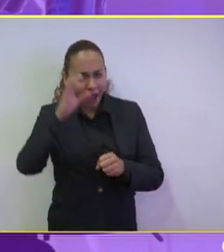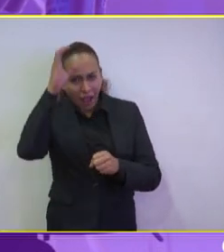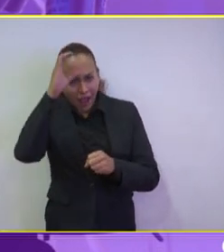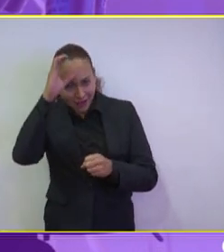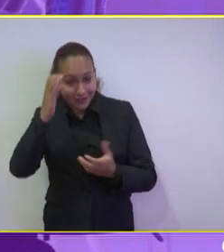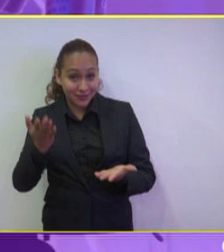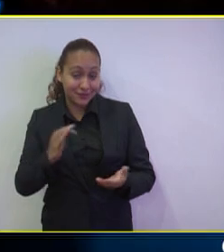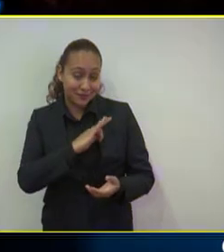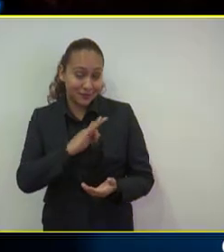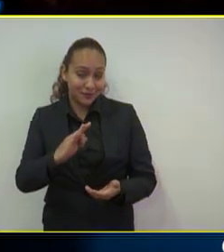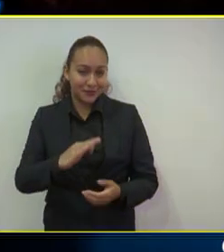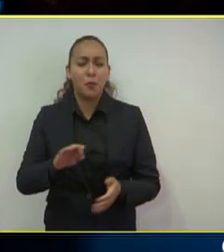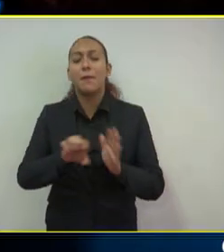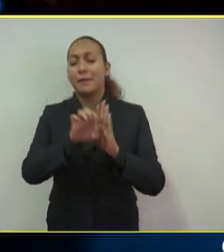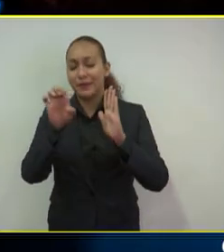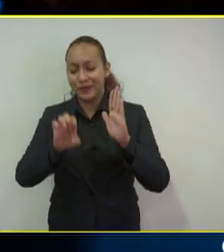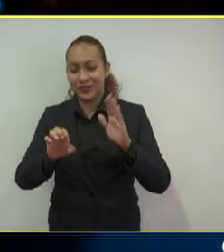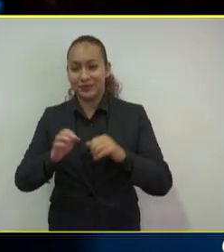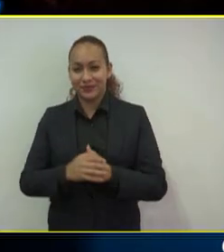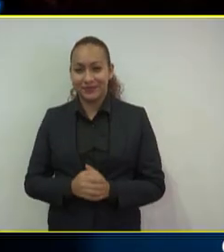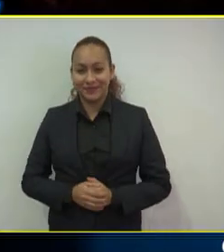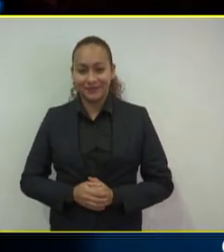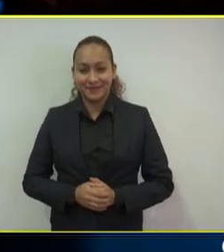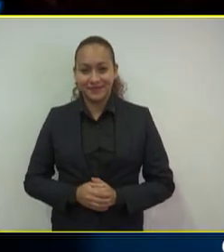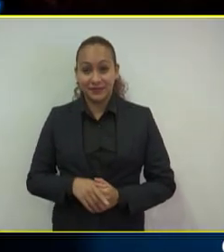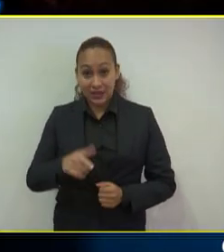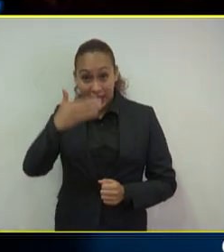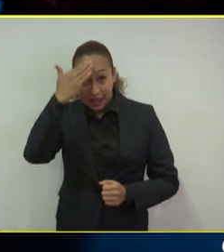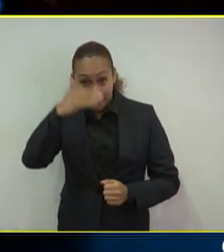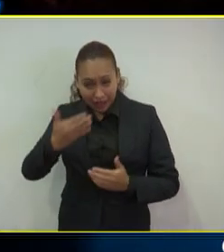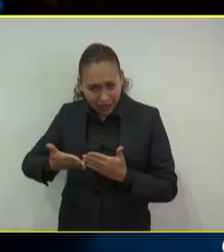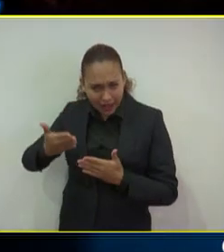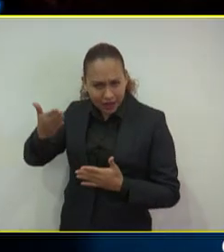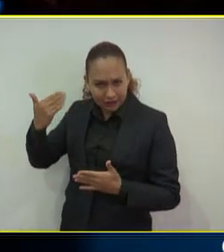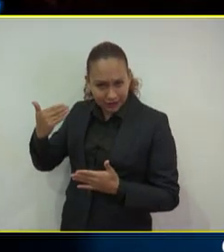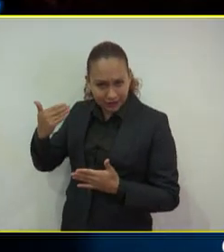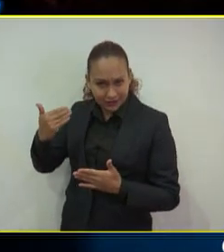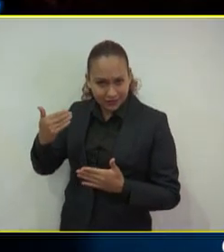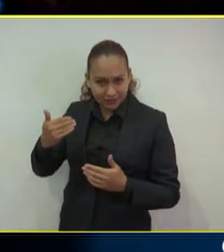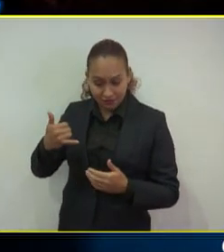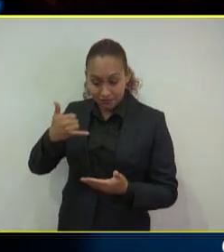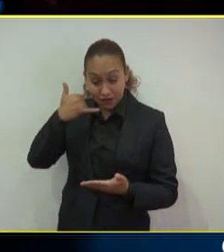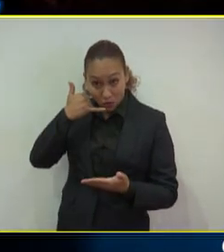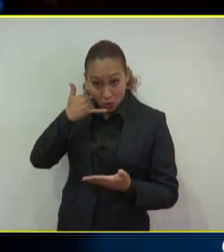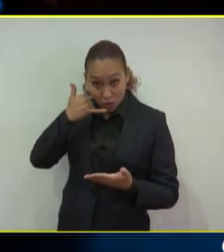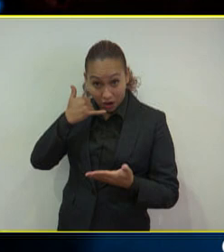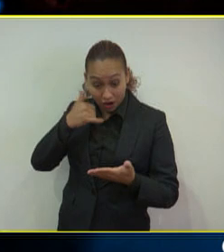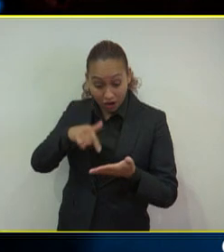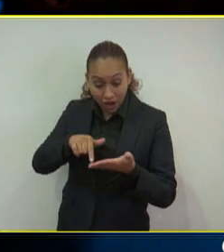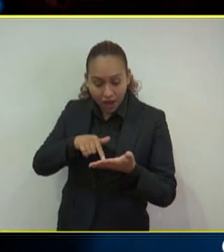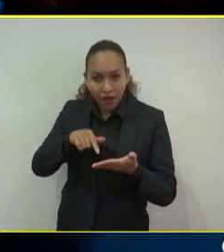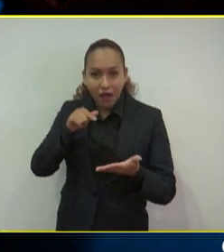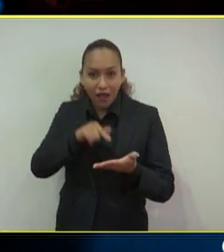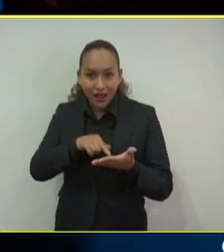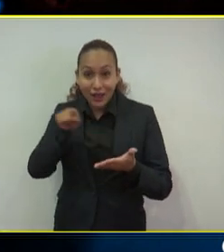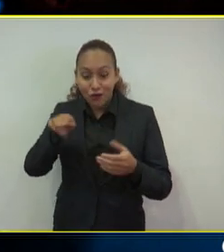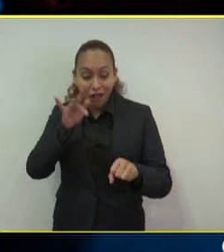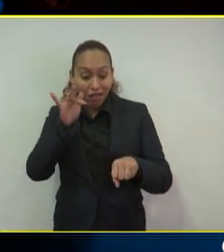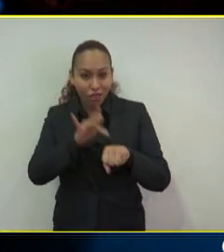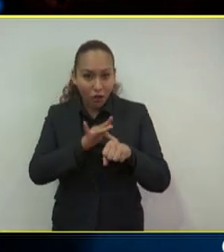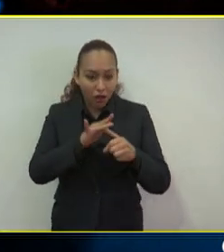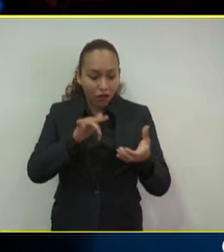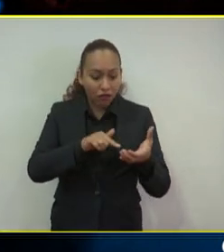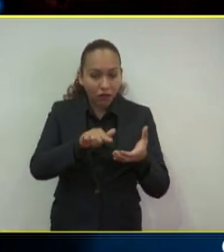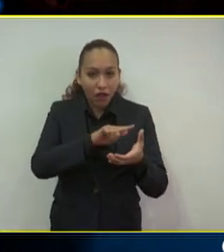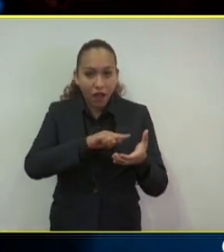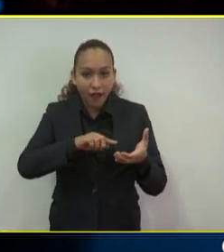ejemplo, no sé si sabían que en la pantalla de nuestros teléfonos hay más de 600 bacterias. Esto quiere